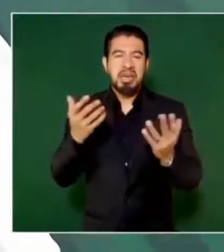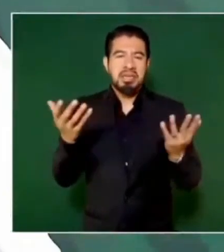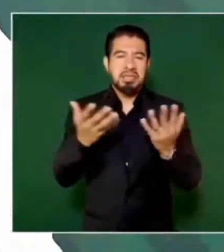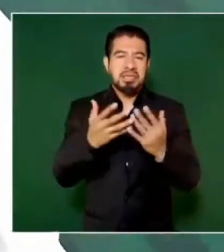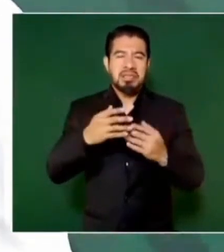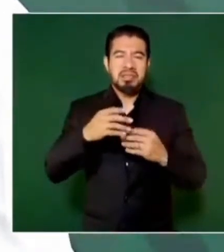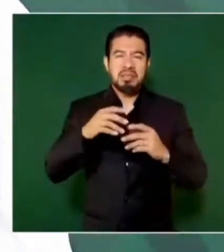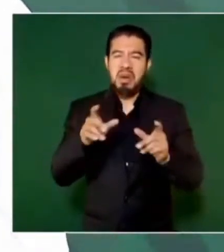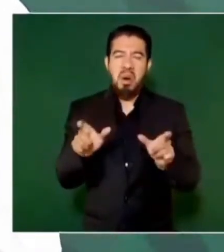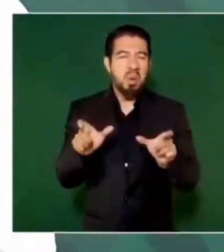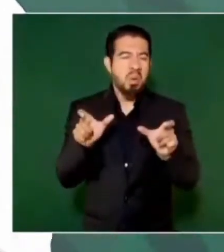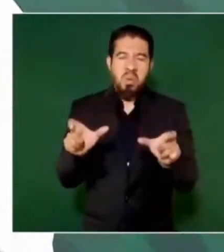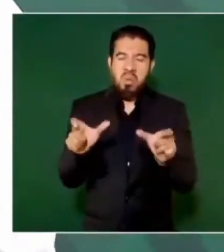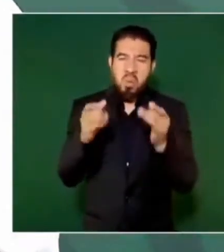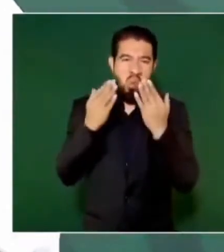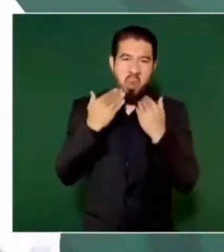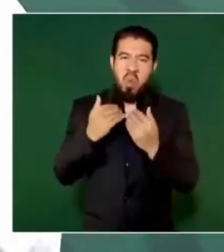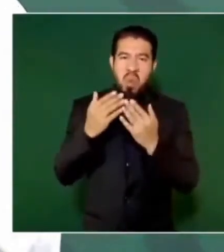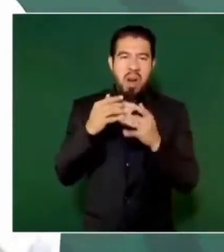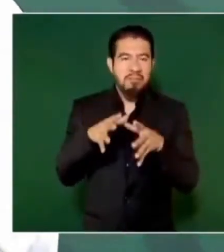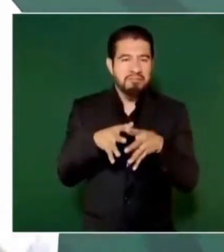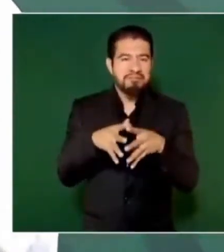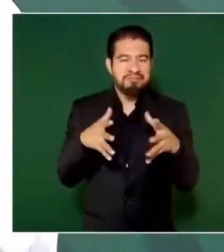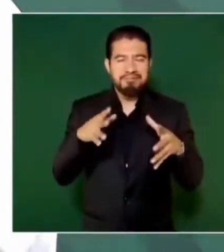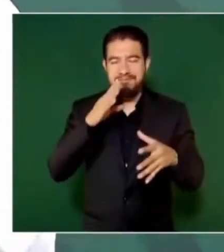porque hace poco